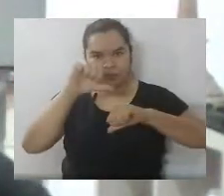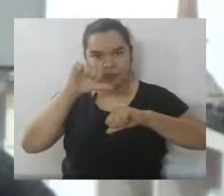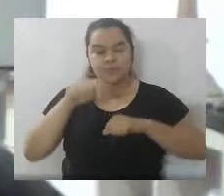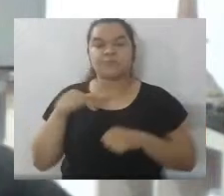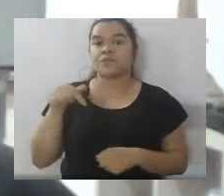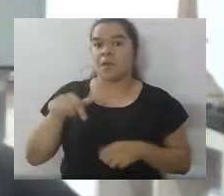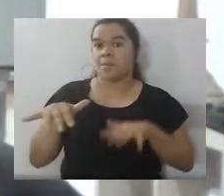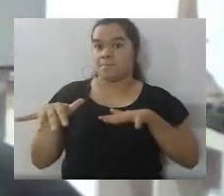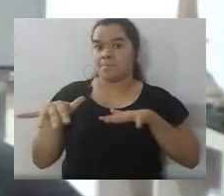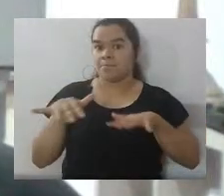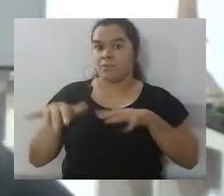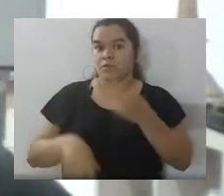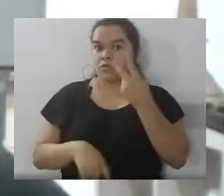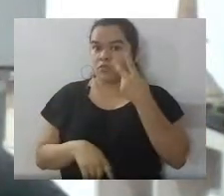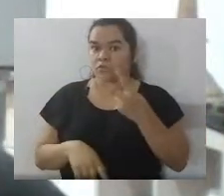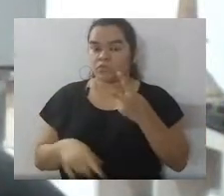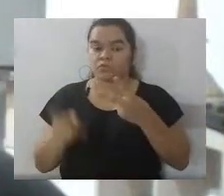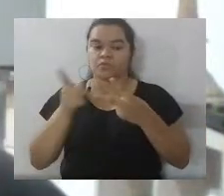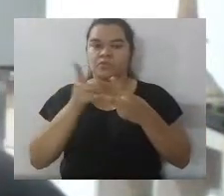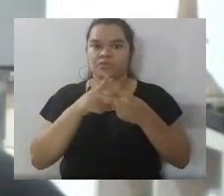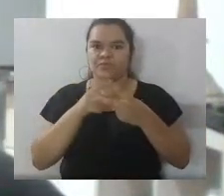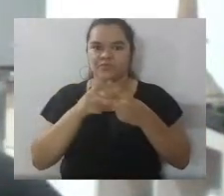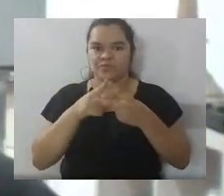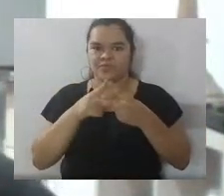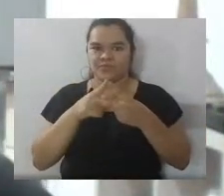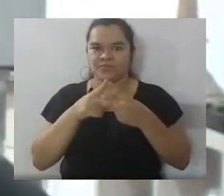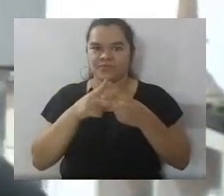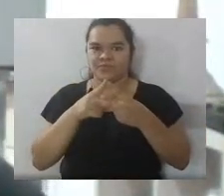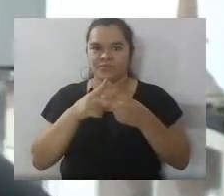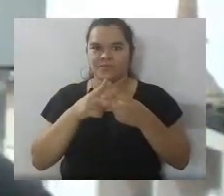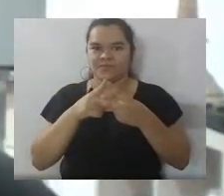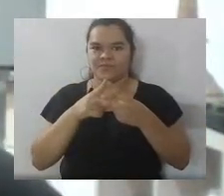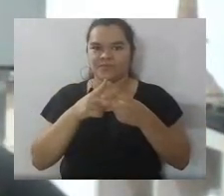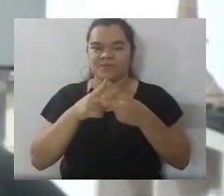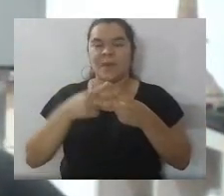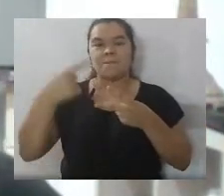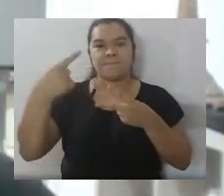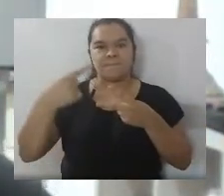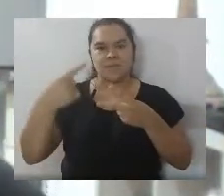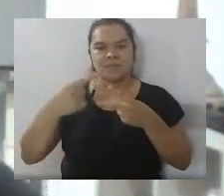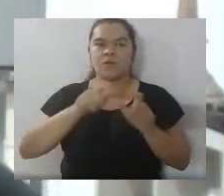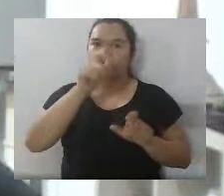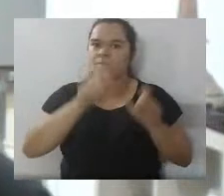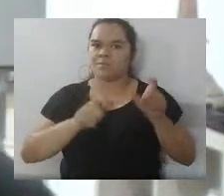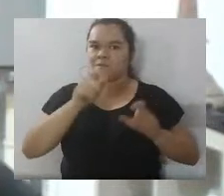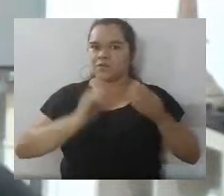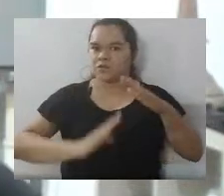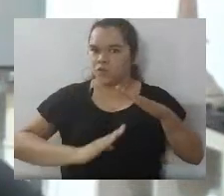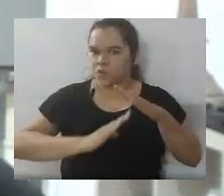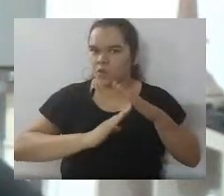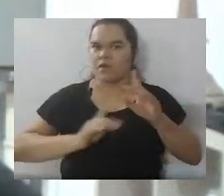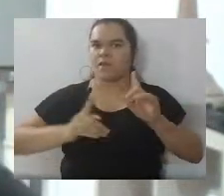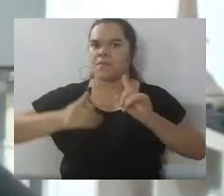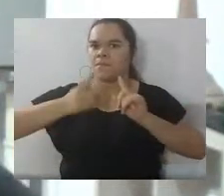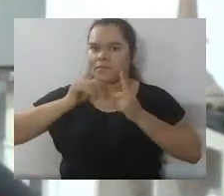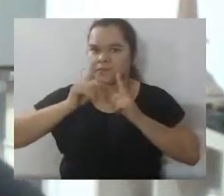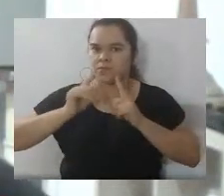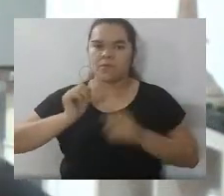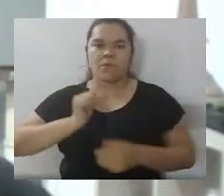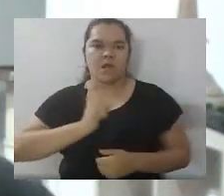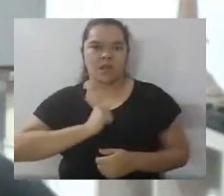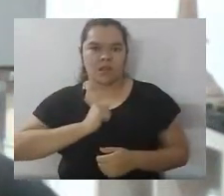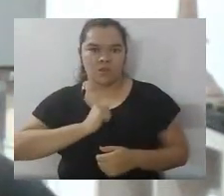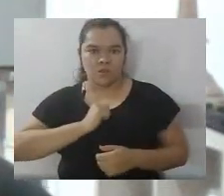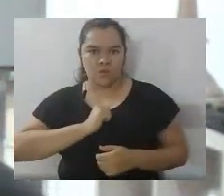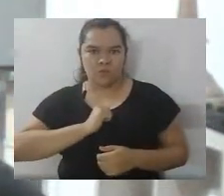dos momentos. En un primer momento van a estar las autoridades, docentes y